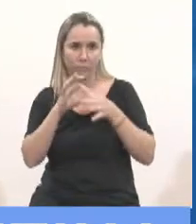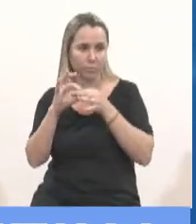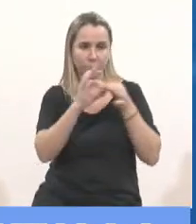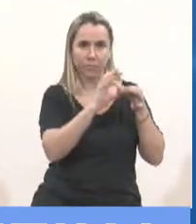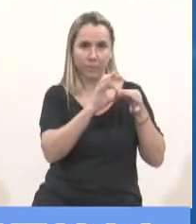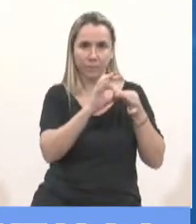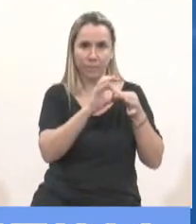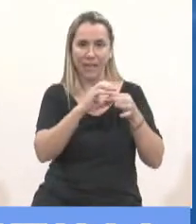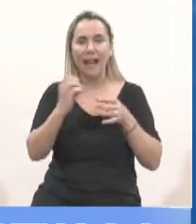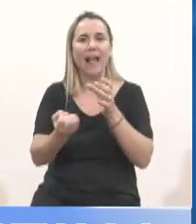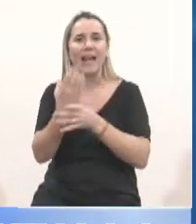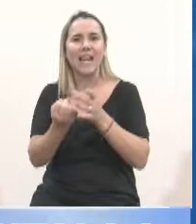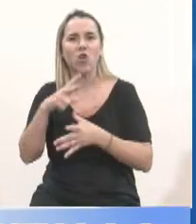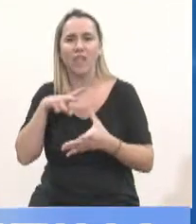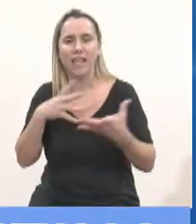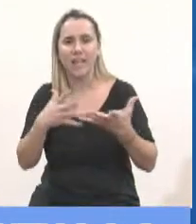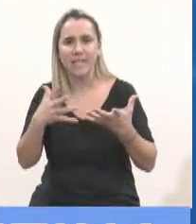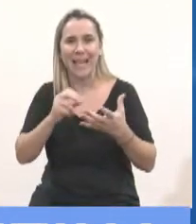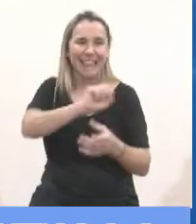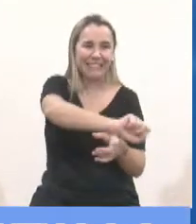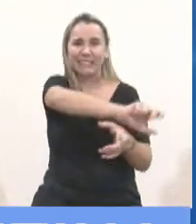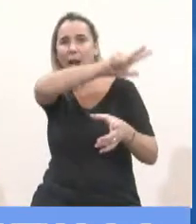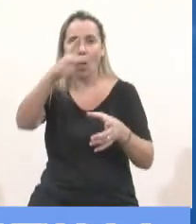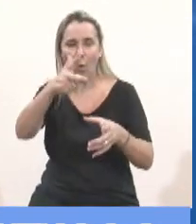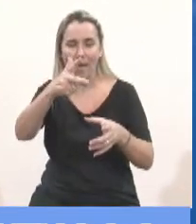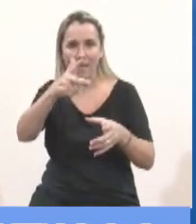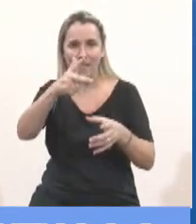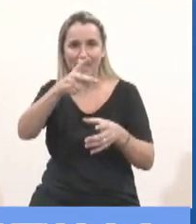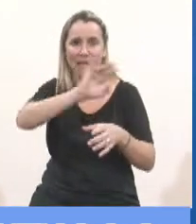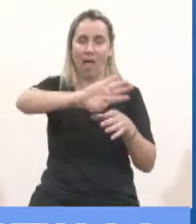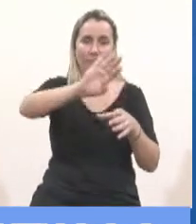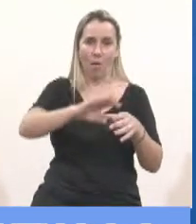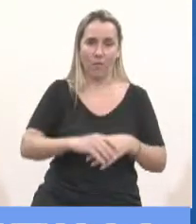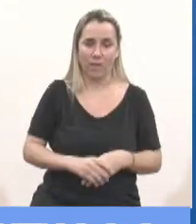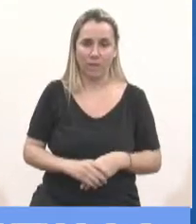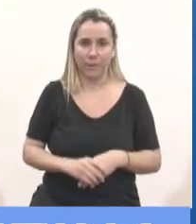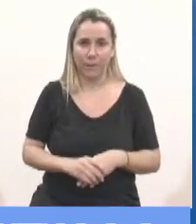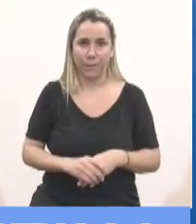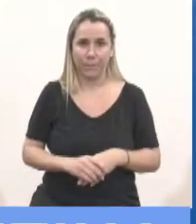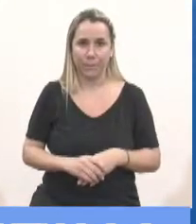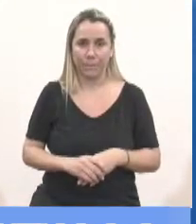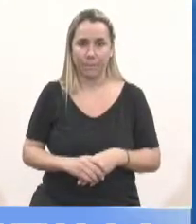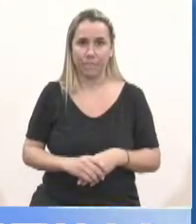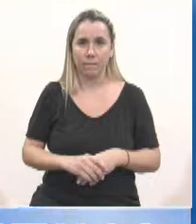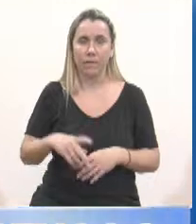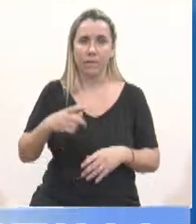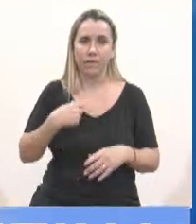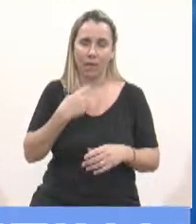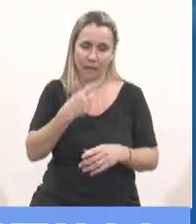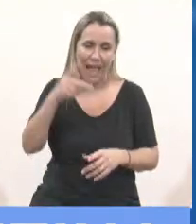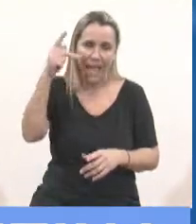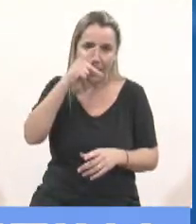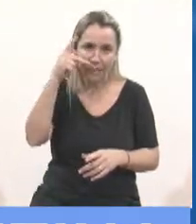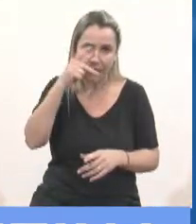la generación de riqueza era 3 veces superior a la deuda que nosotros estábamos teniendo. Y yo le vi a Néstor